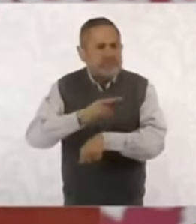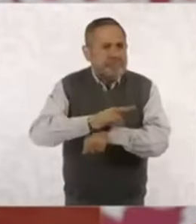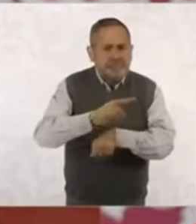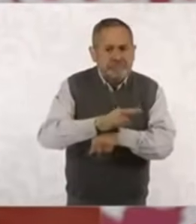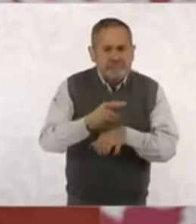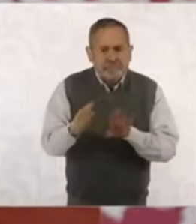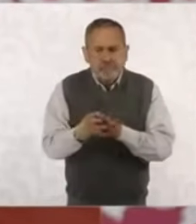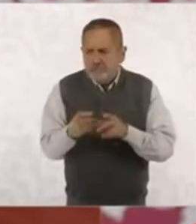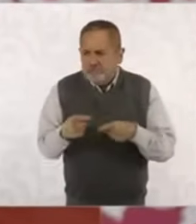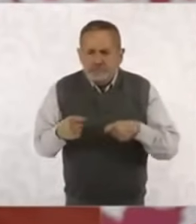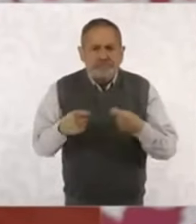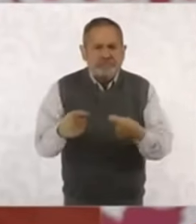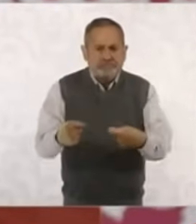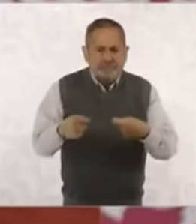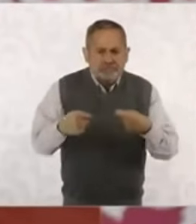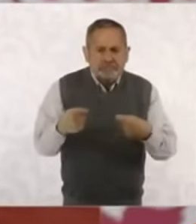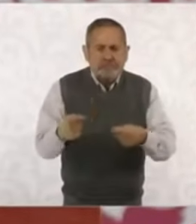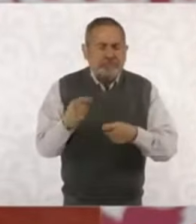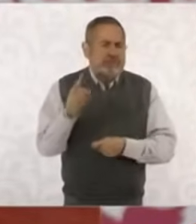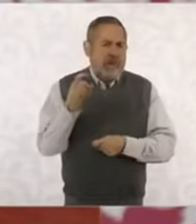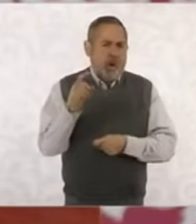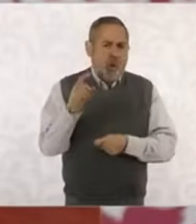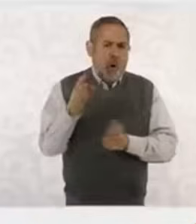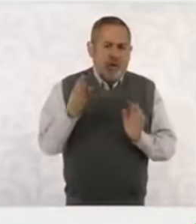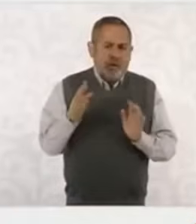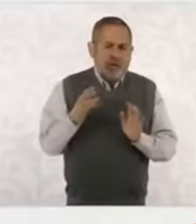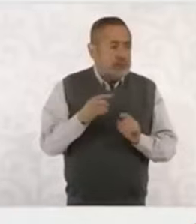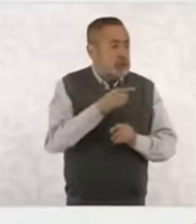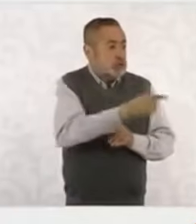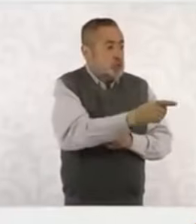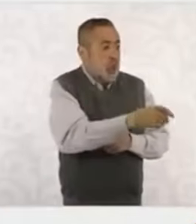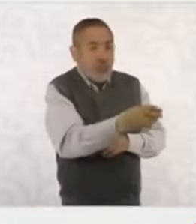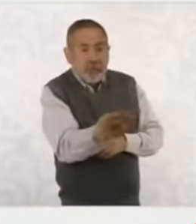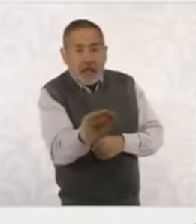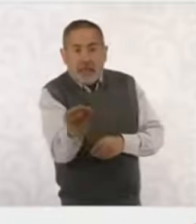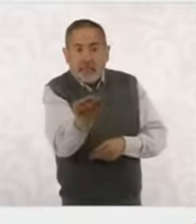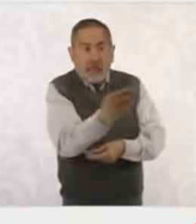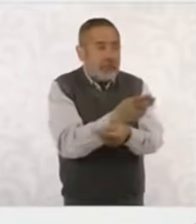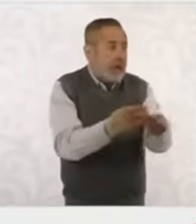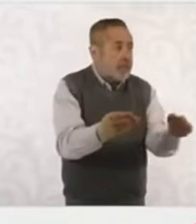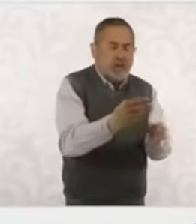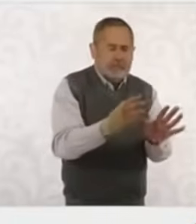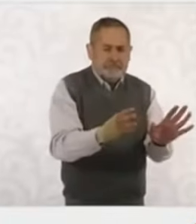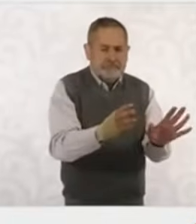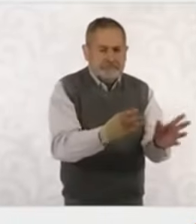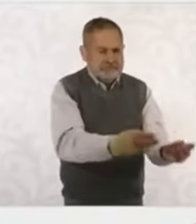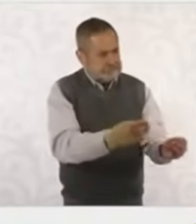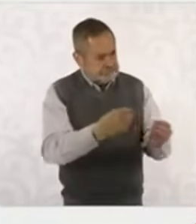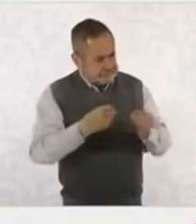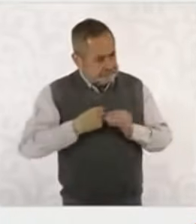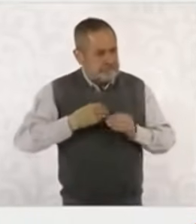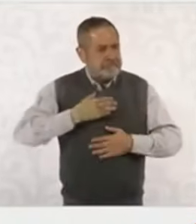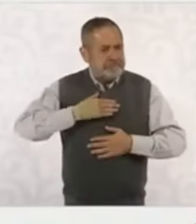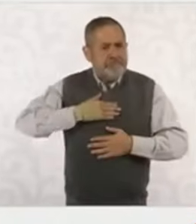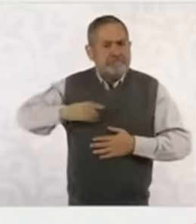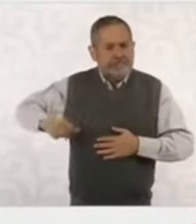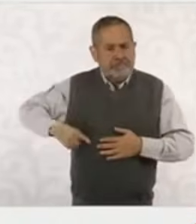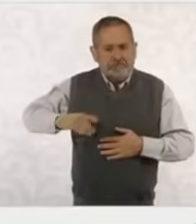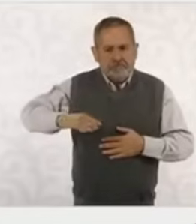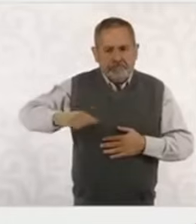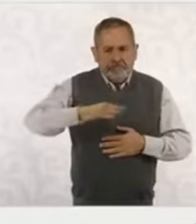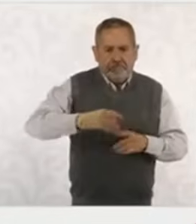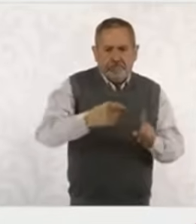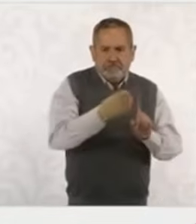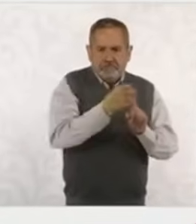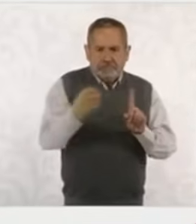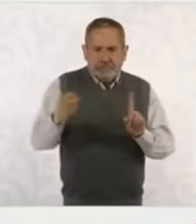las concesiones de agua y que no haya transmisión entre particulares. Ese es quizá el más importante